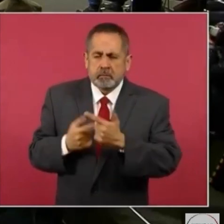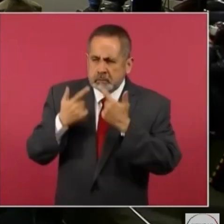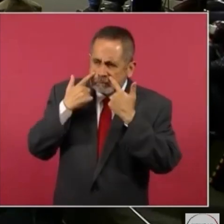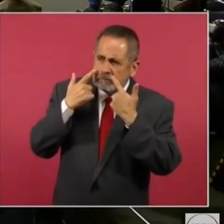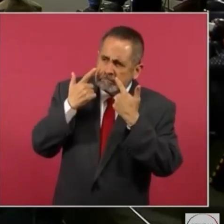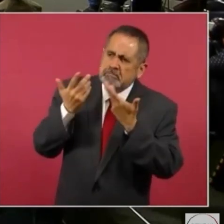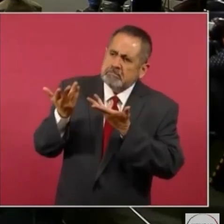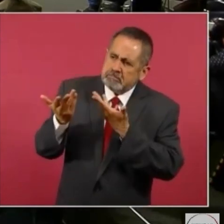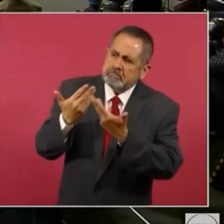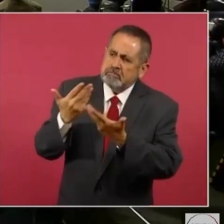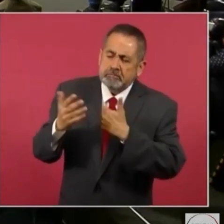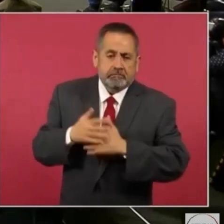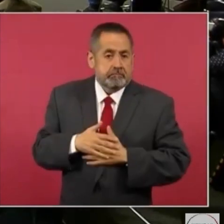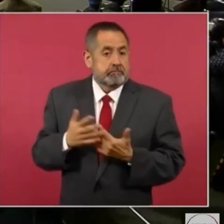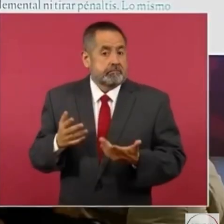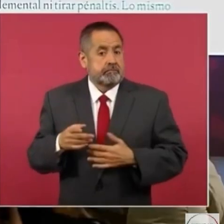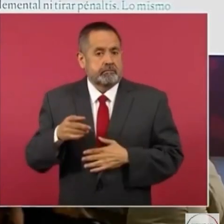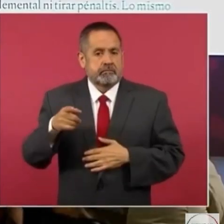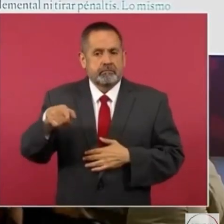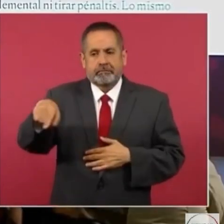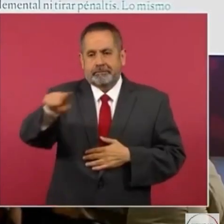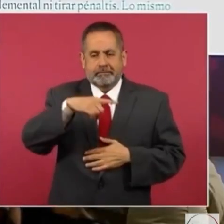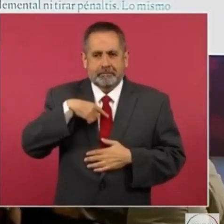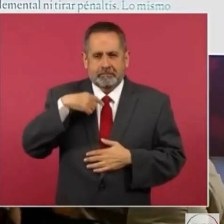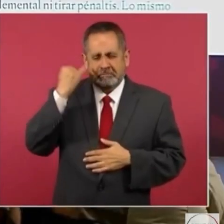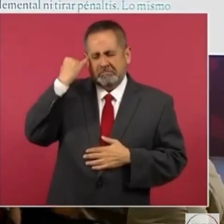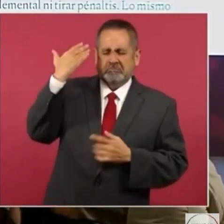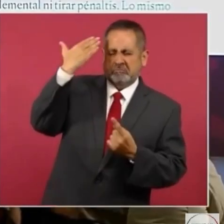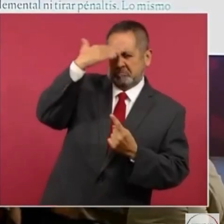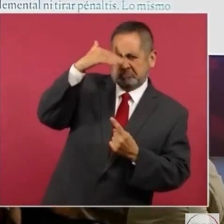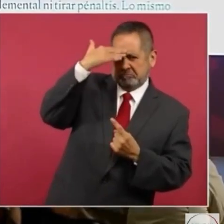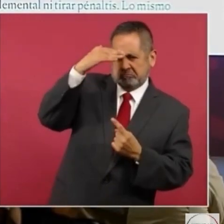no tiene la idea de que lo sabe todo.